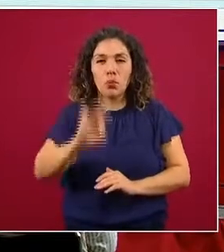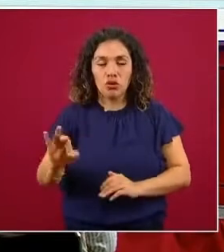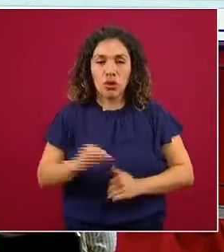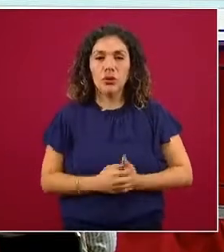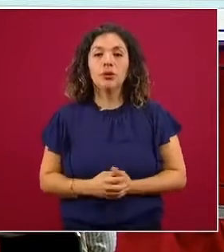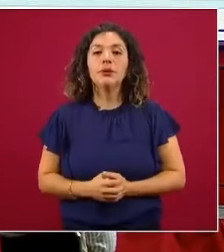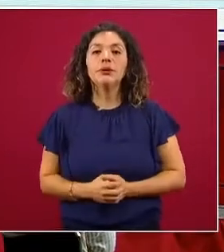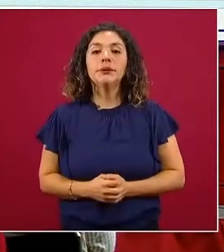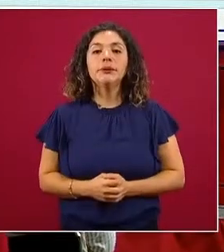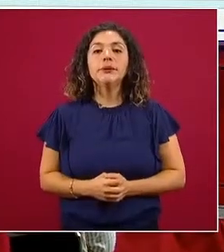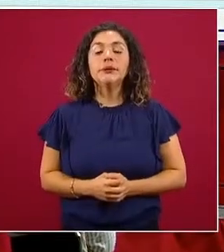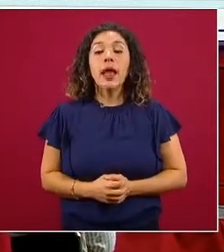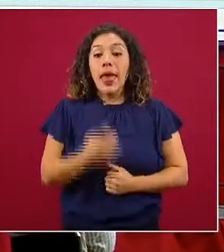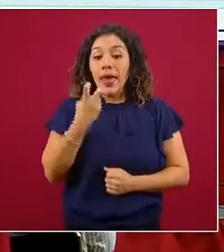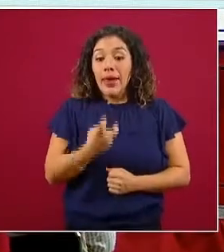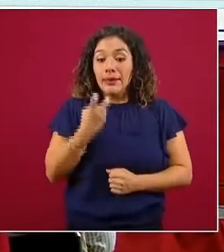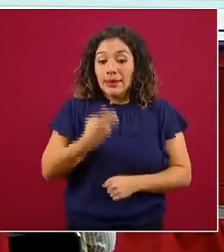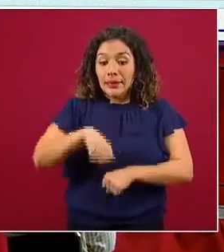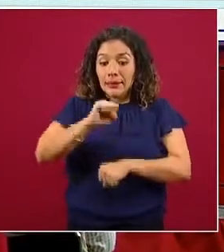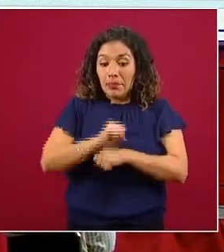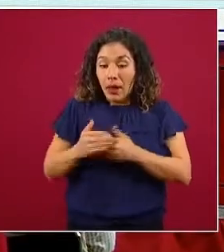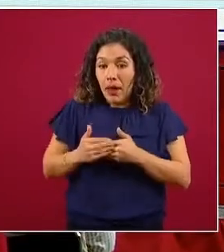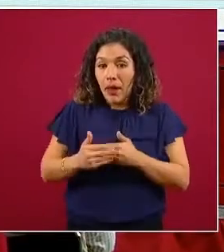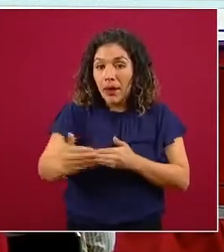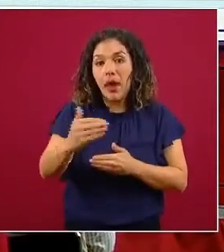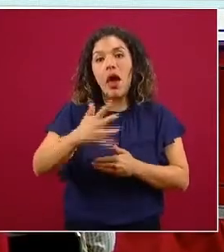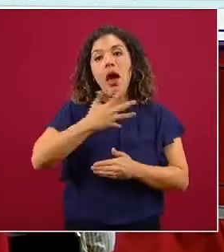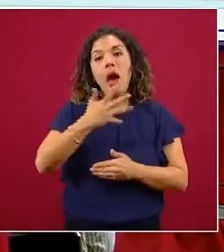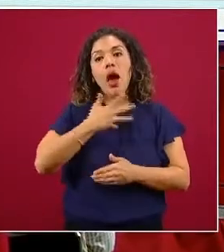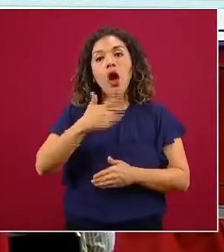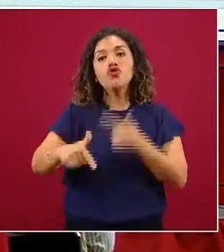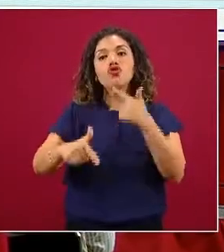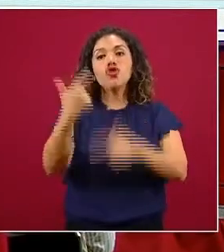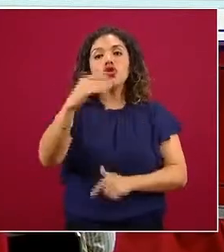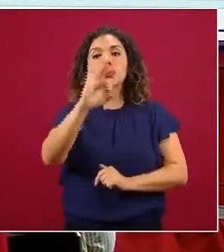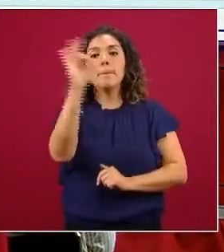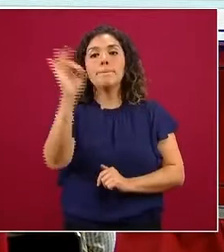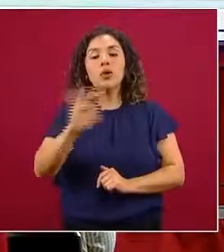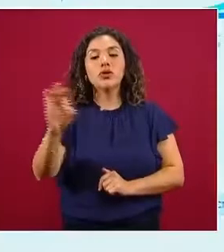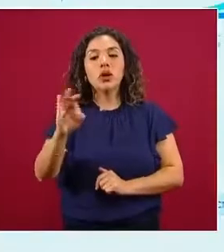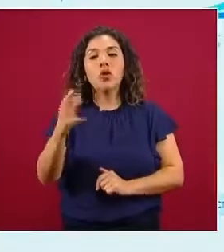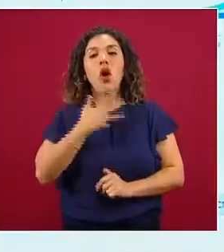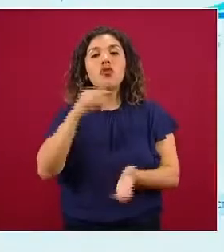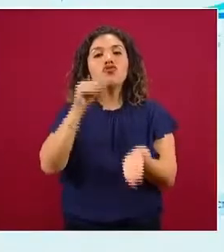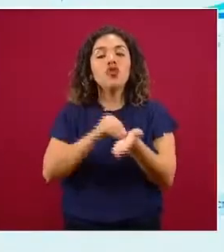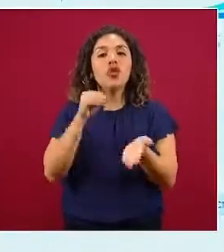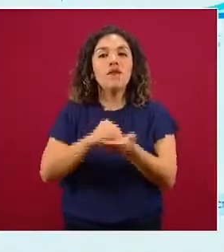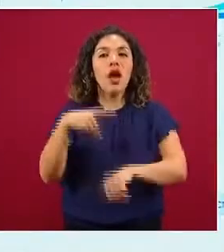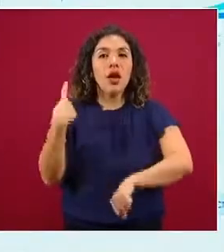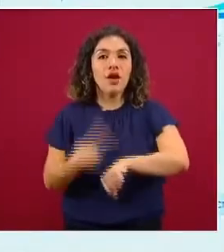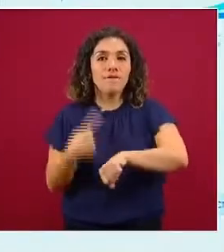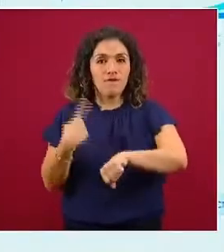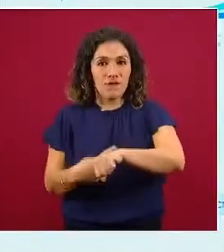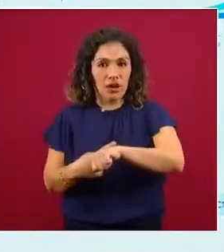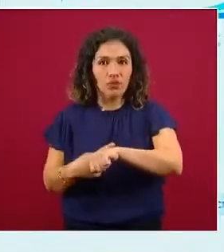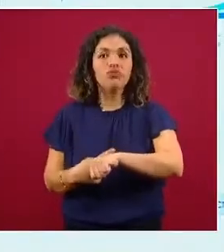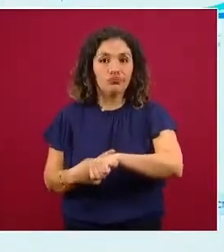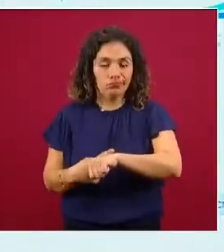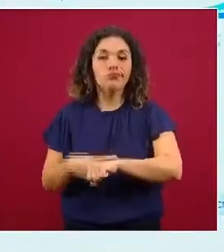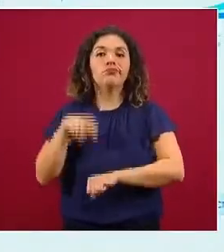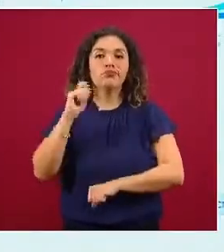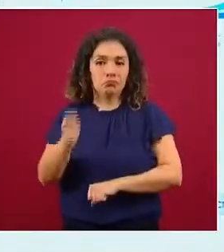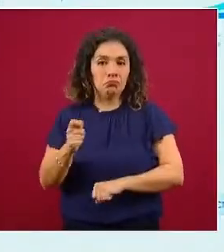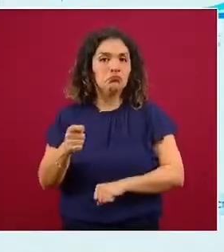47%. Esta semana abrimos con un 12% de casos activos estimados, prácticamente se ha mantenido